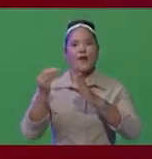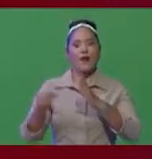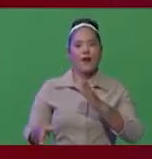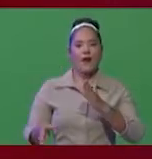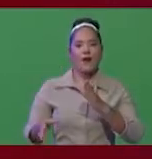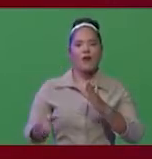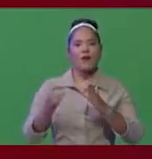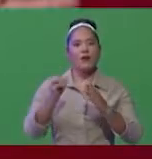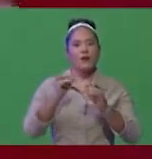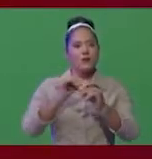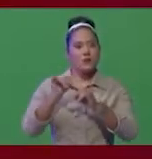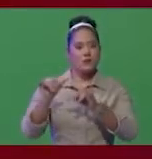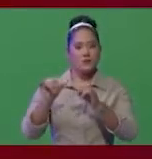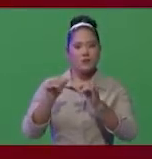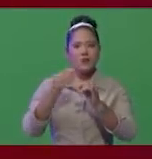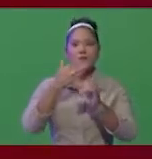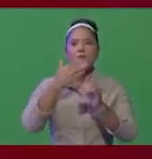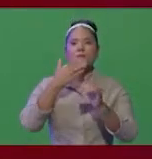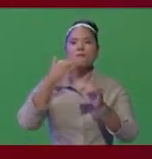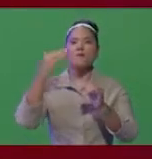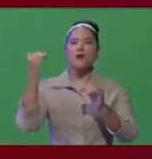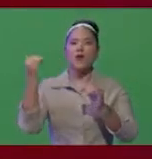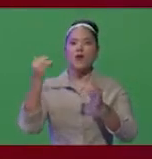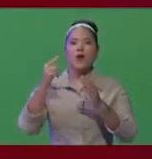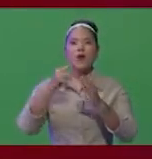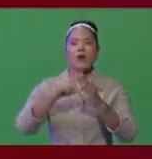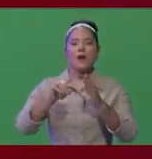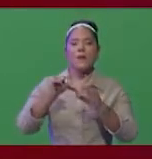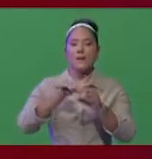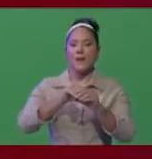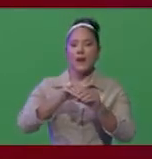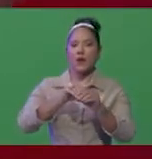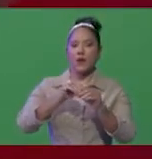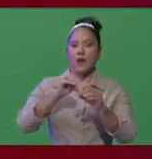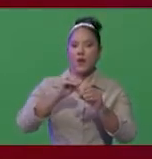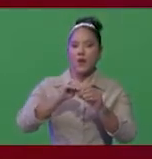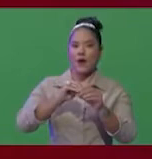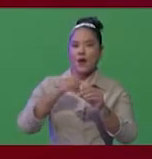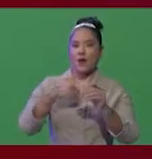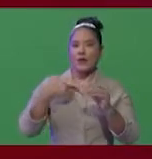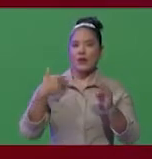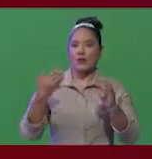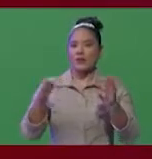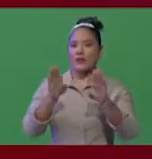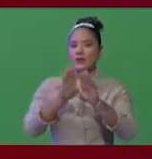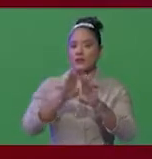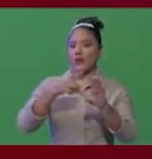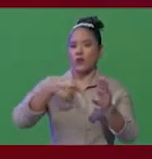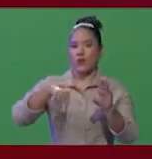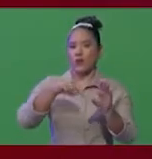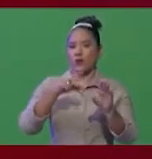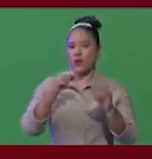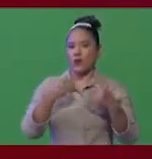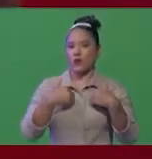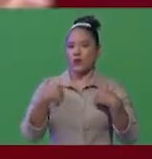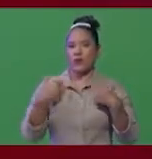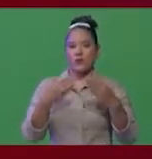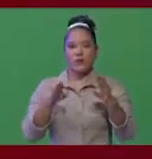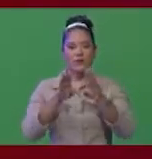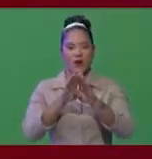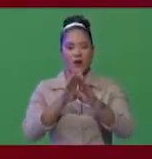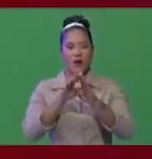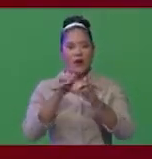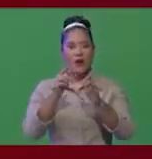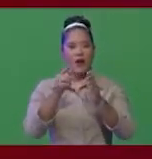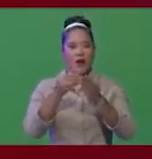a una tasa mejores que los bancos. Así es. Los bancos tienen cierre. Nosotros las cooperativas no tenemos cierre, no tenemos gastos